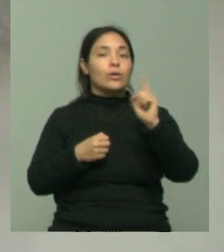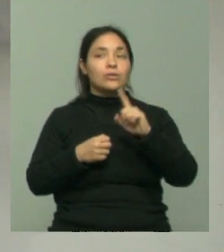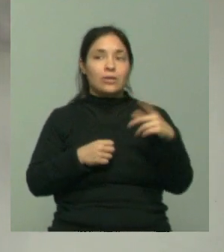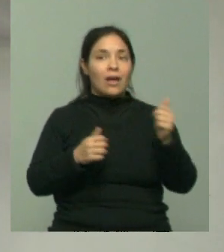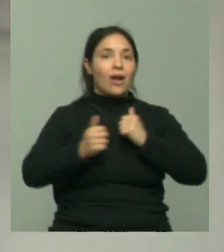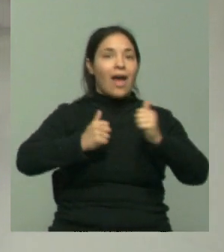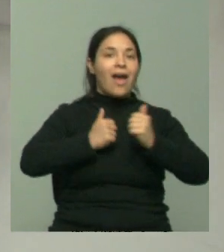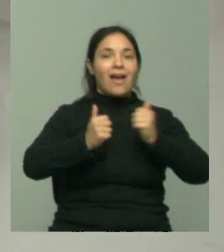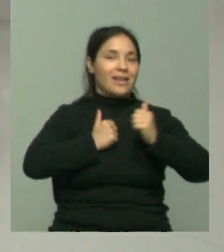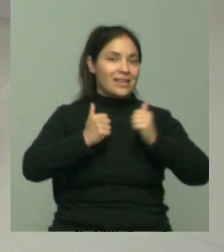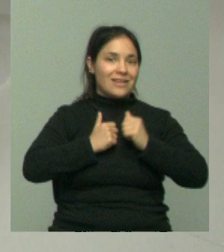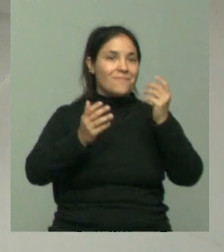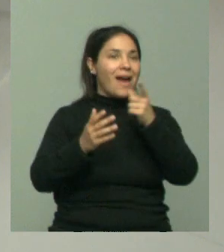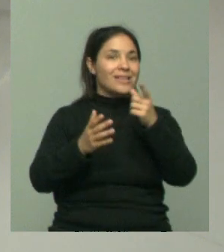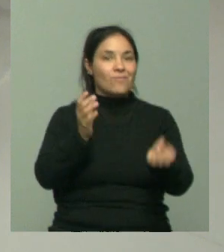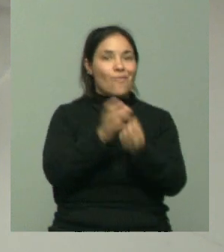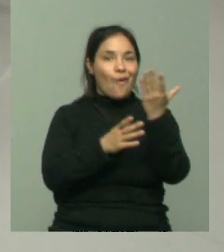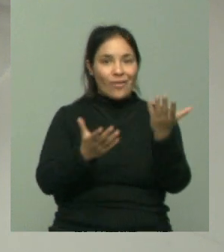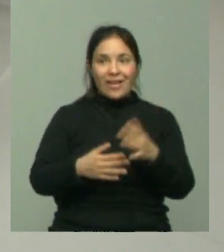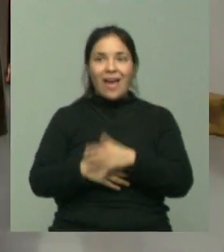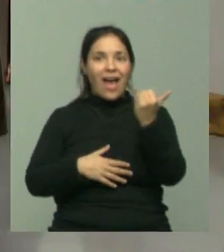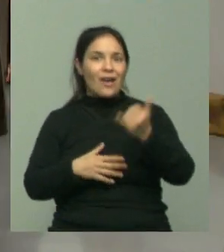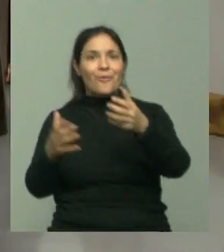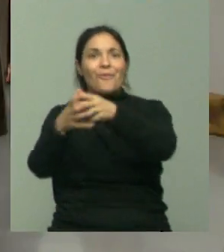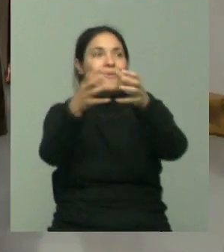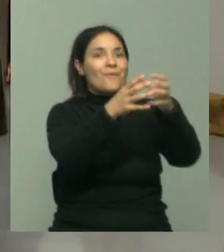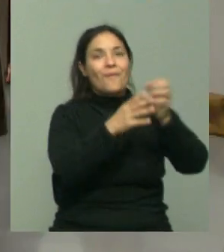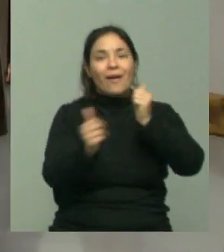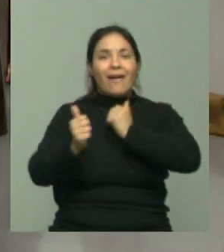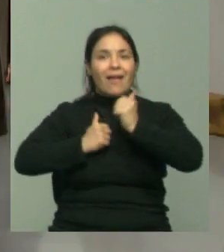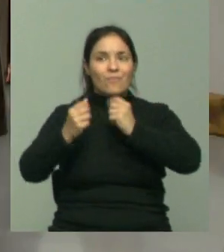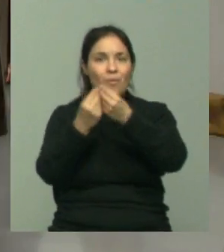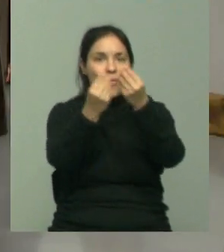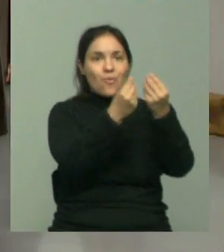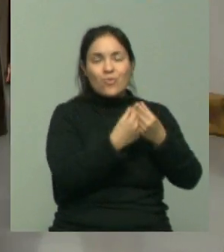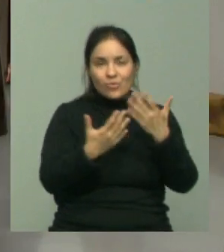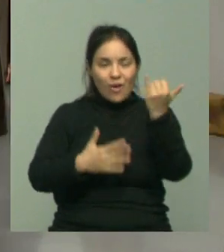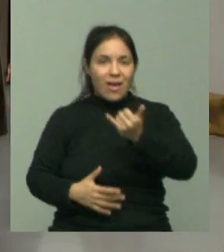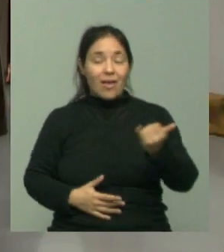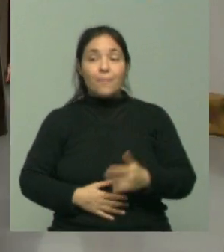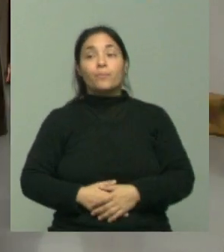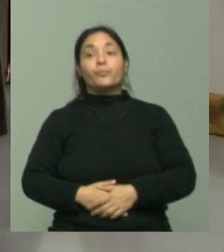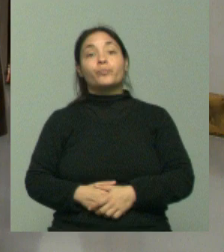running. Entonces tenés, qué sé yo, 100 grupos running. Que hay algunos que participan